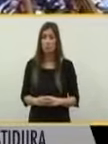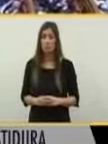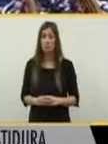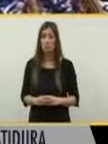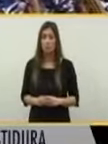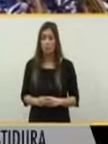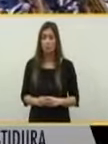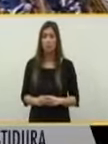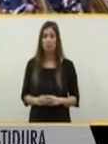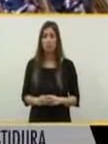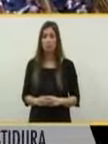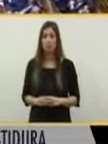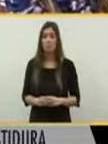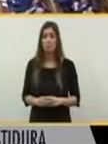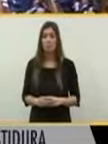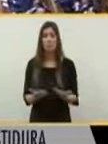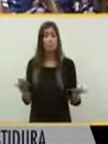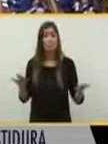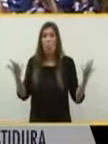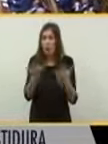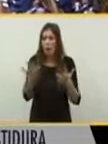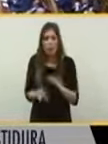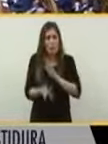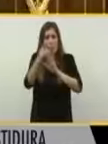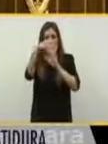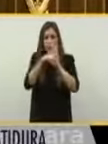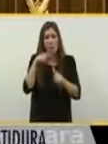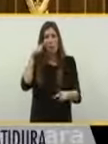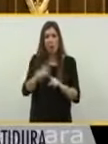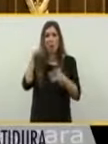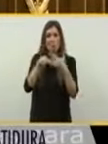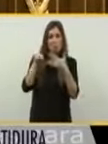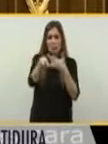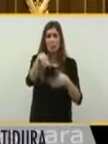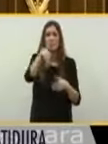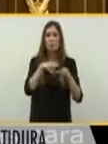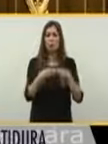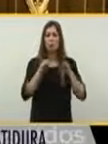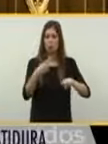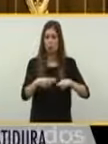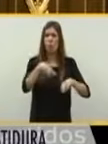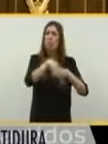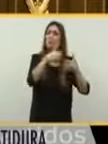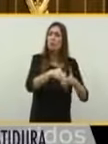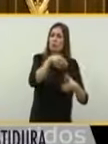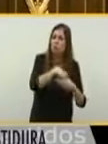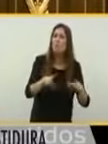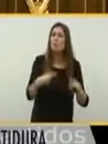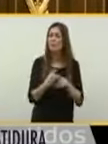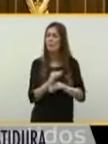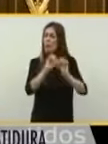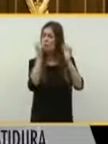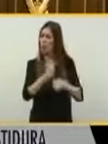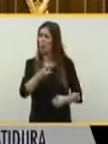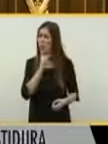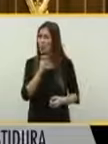necesitamos con urgencia medidas para una mayor transparencia de los partidos en su funcionamiento interno y también en su financiación. Nuestro